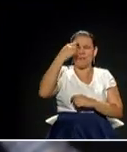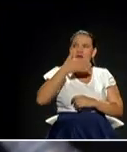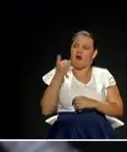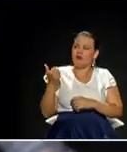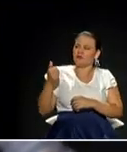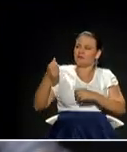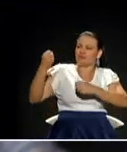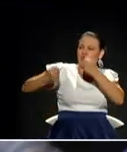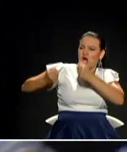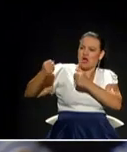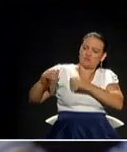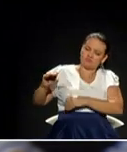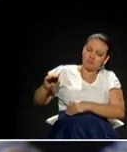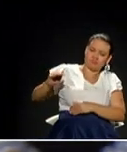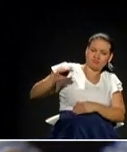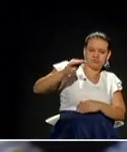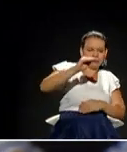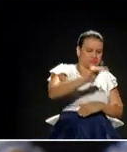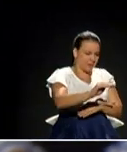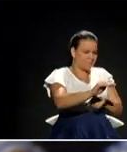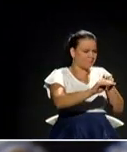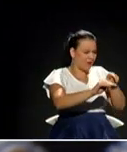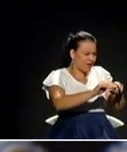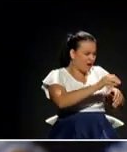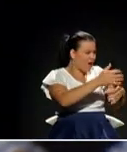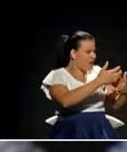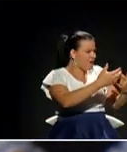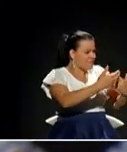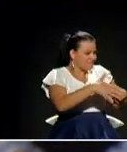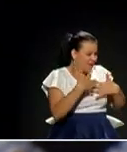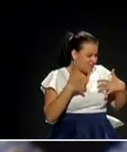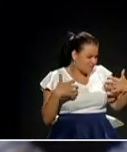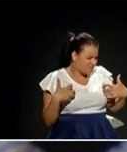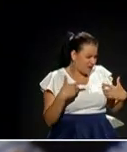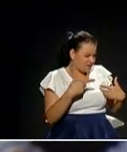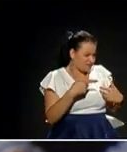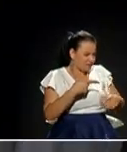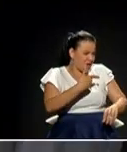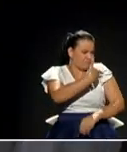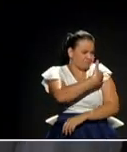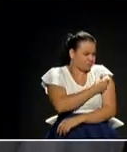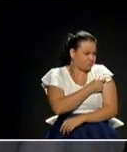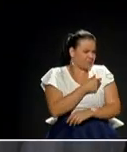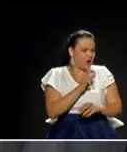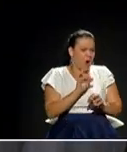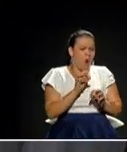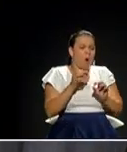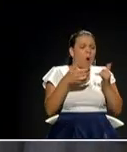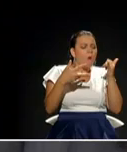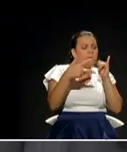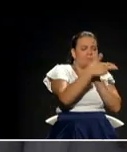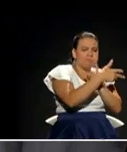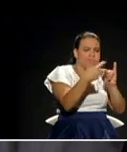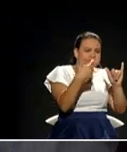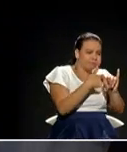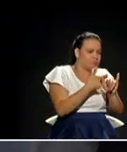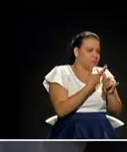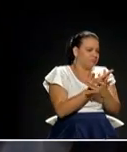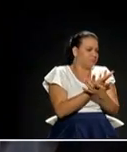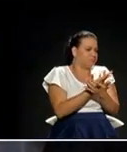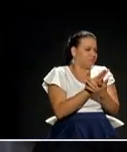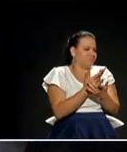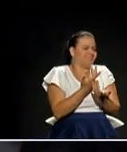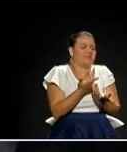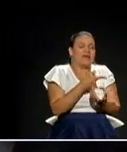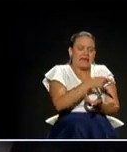sirva para la parte estabilización vacunación y también cómo podemos generar muchas más adopciones en tres territorios la